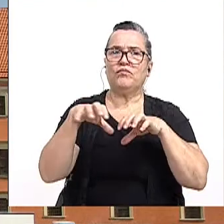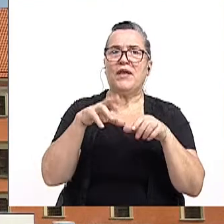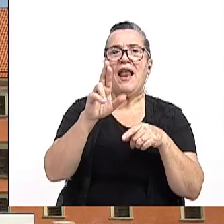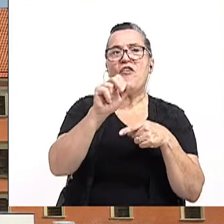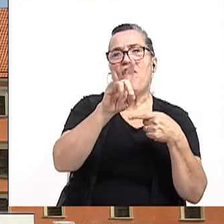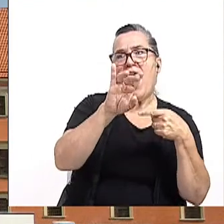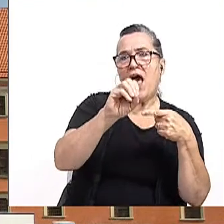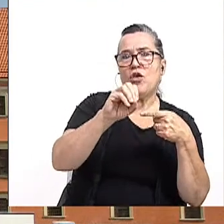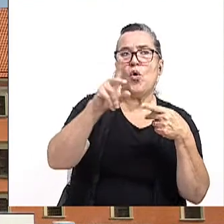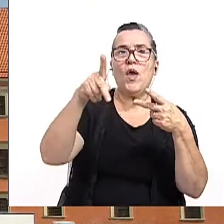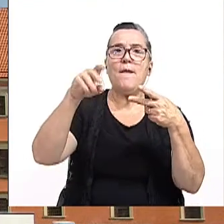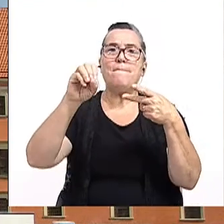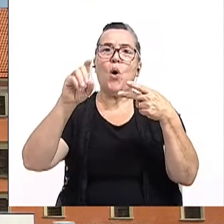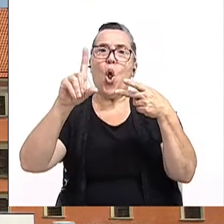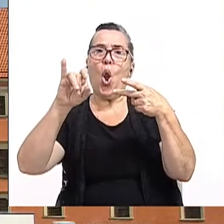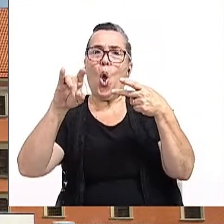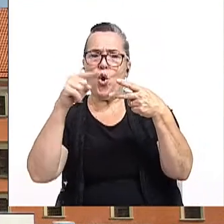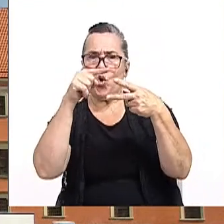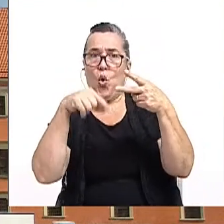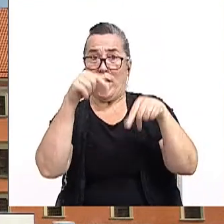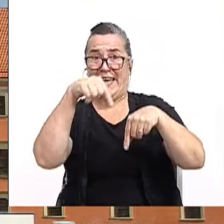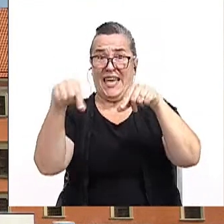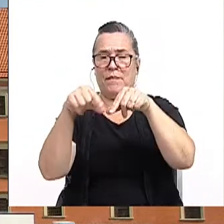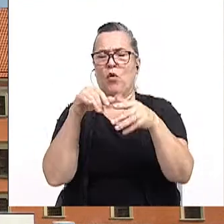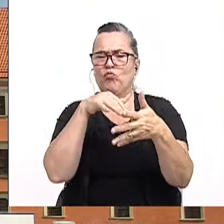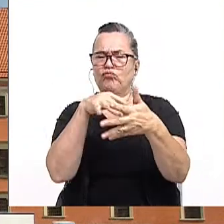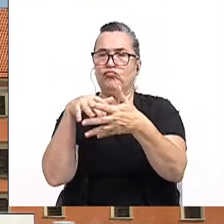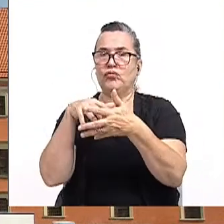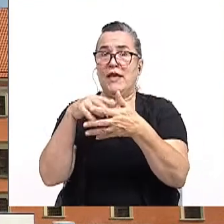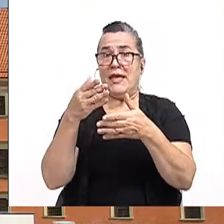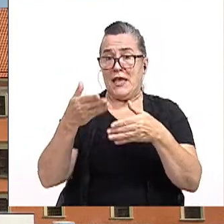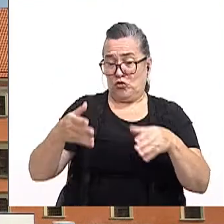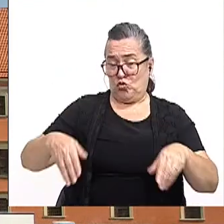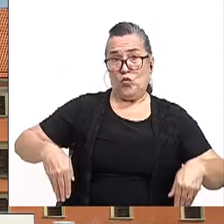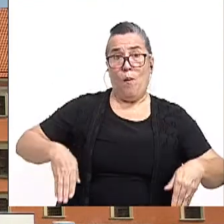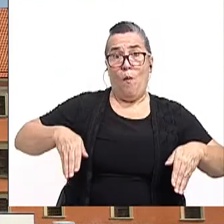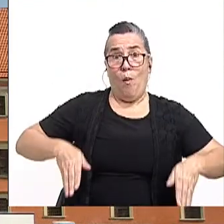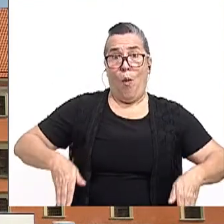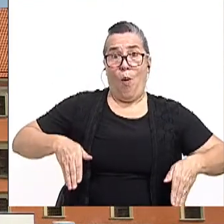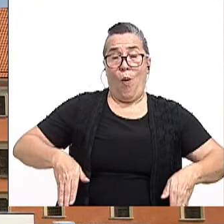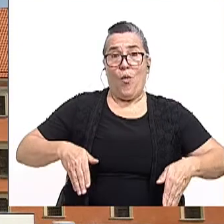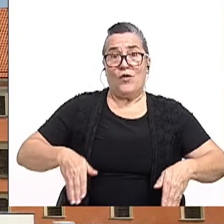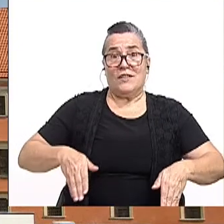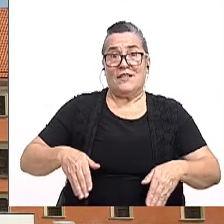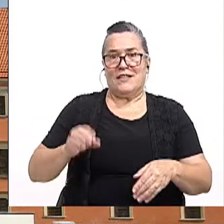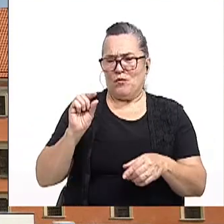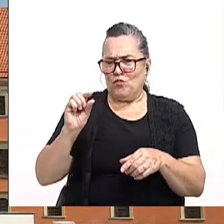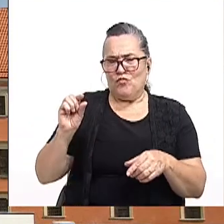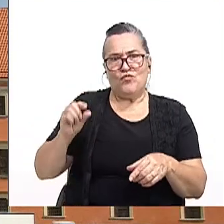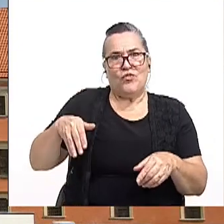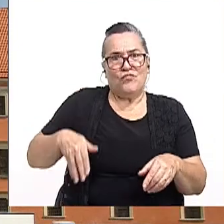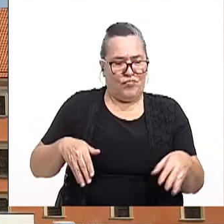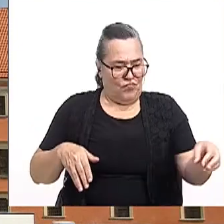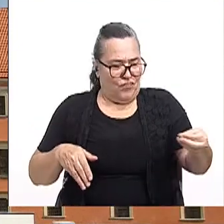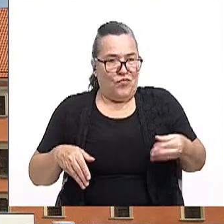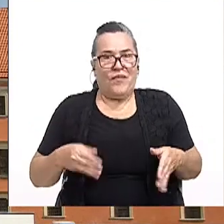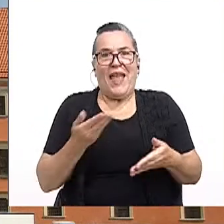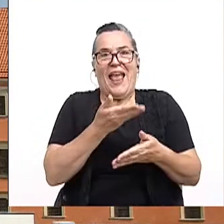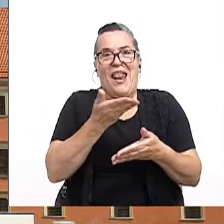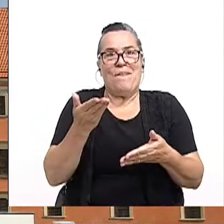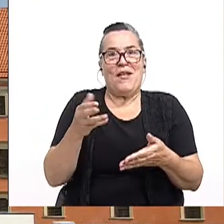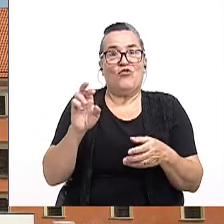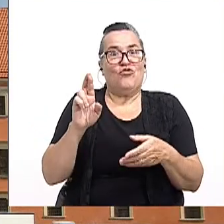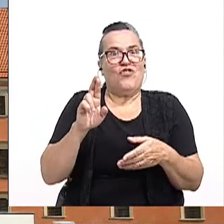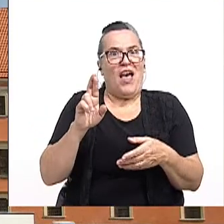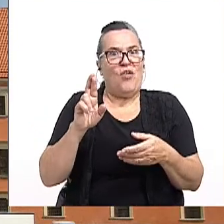radio y el polonio. Inclusive guardaba en sus bolsillos esos fragmentos de elementos